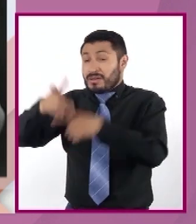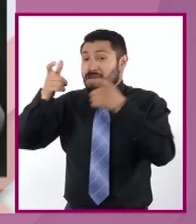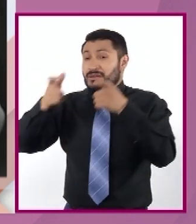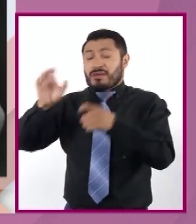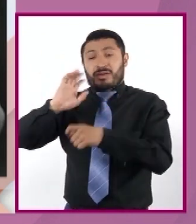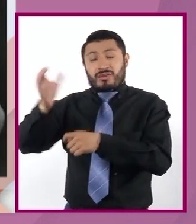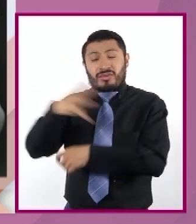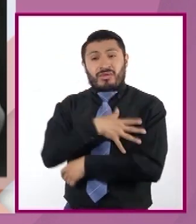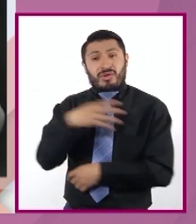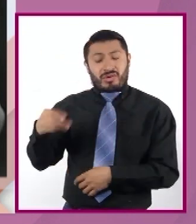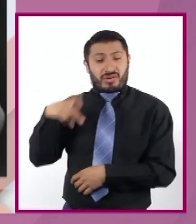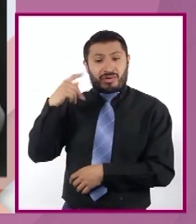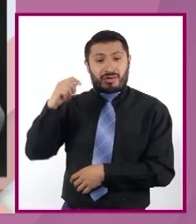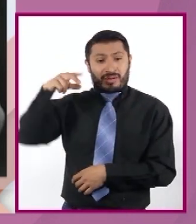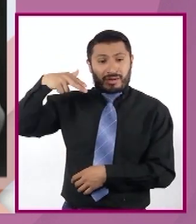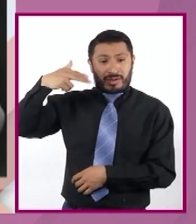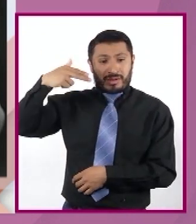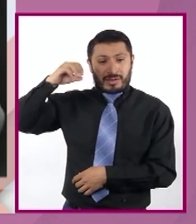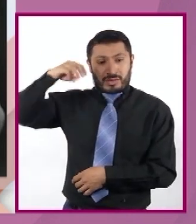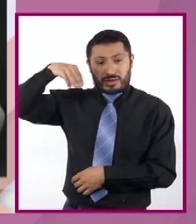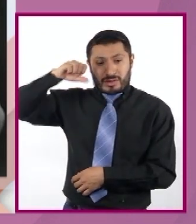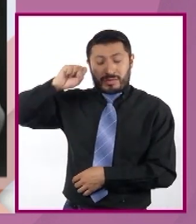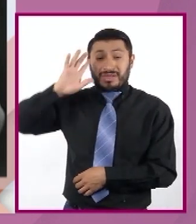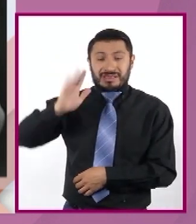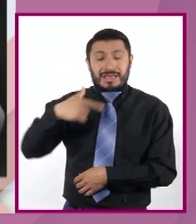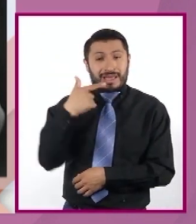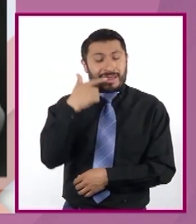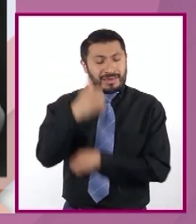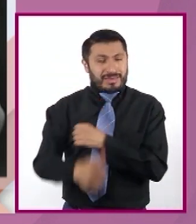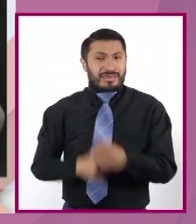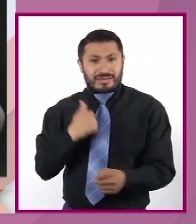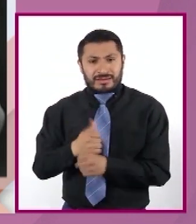hijo Thomas ya había cumplido la edad de 7 años.